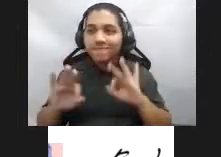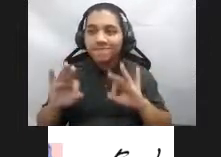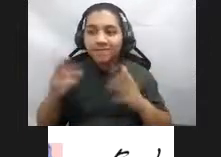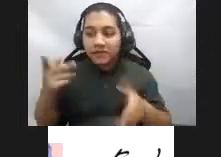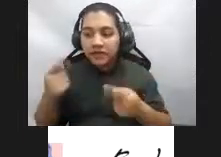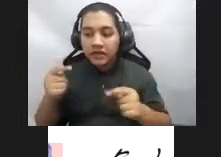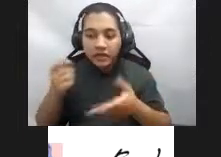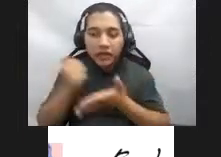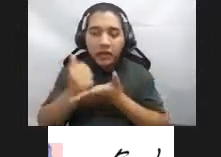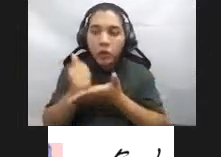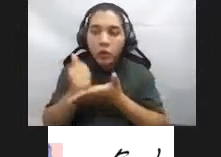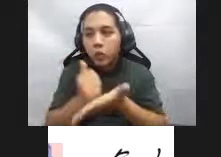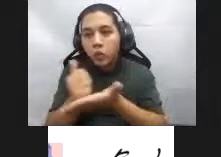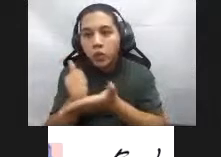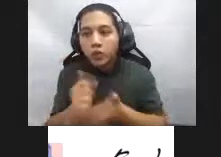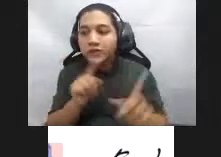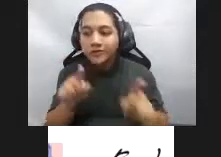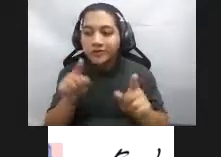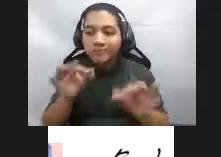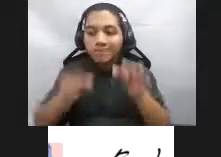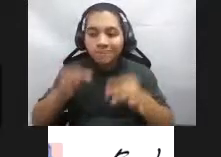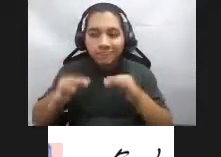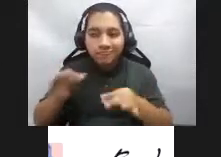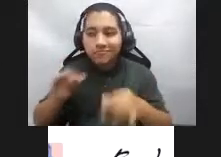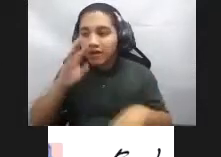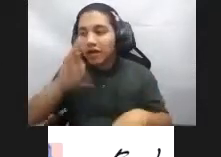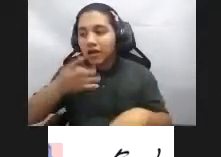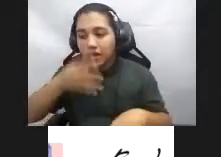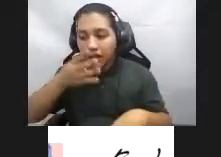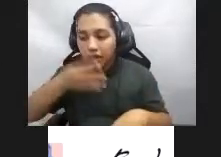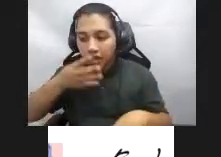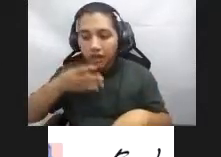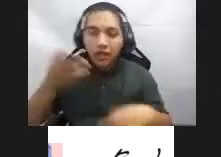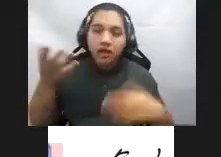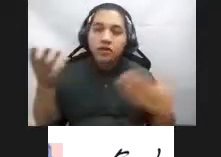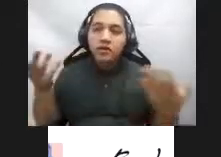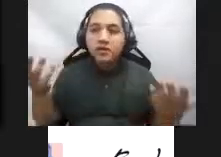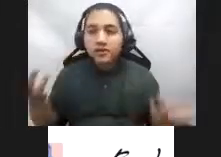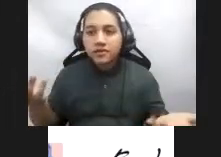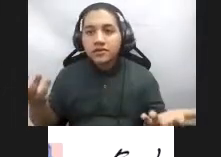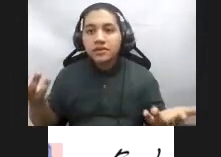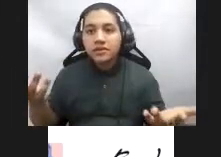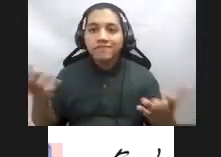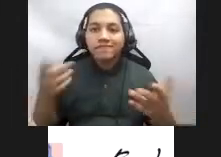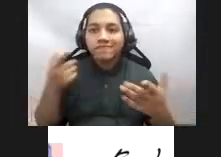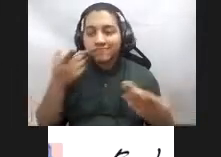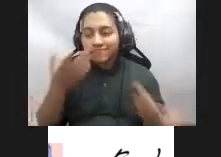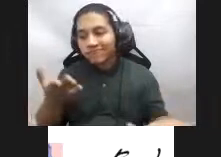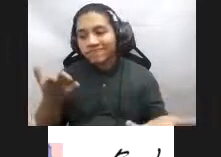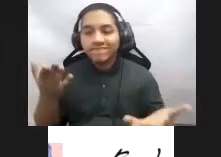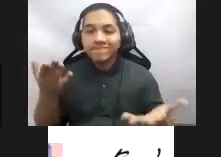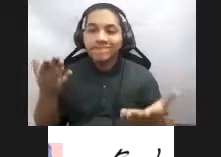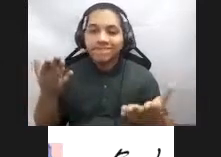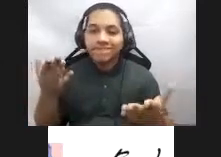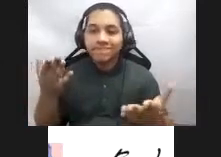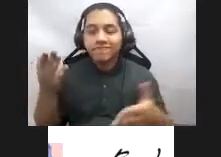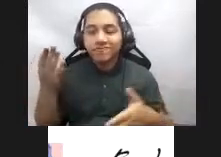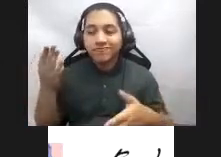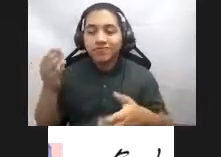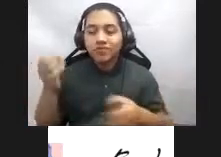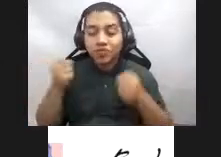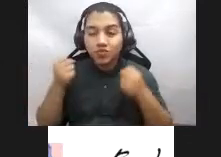de que habían ido a los tribunales, nadie les hacía caso. Y muchos de ellos terminan tomando